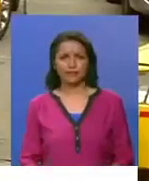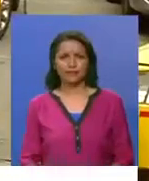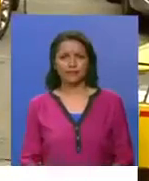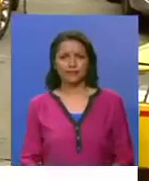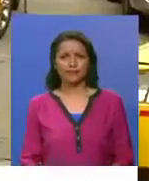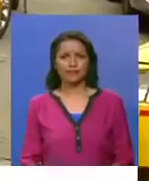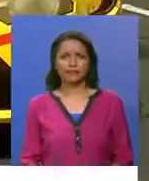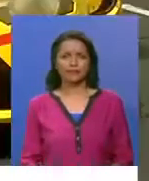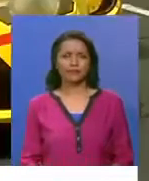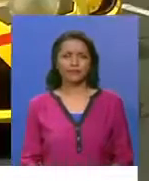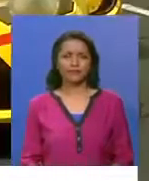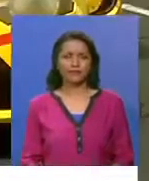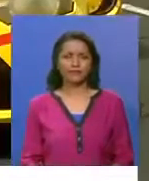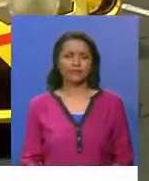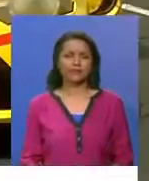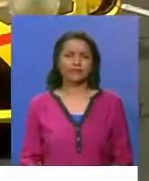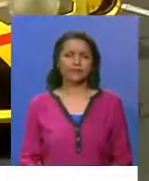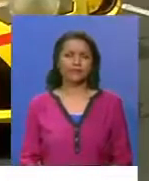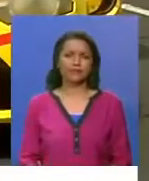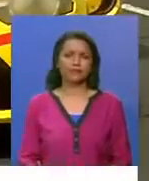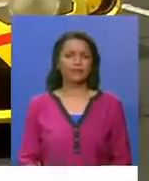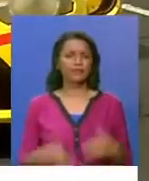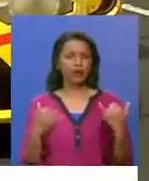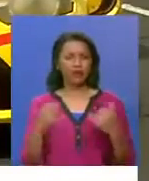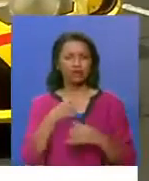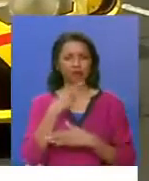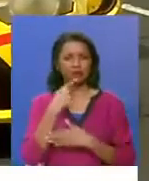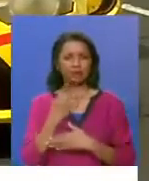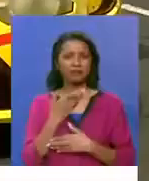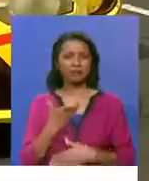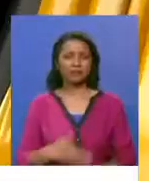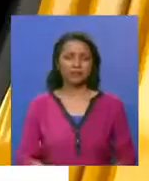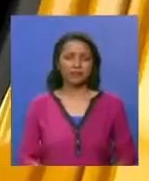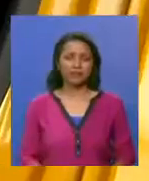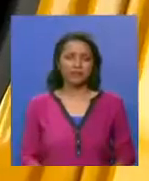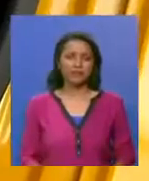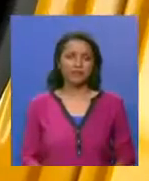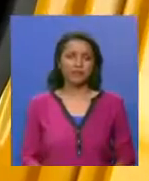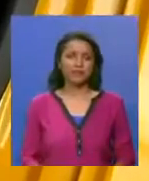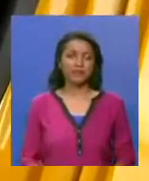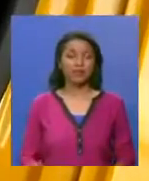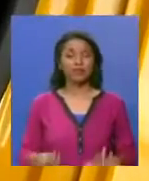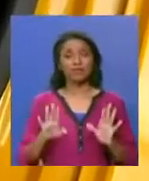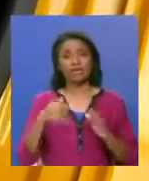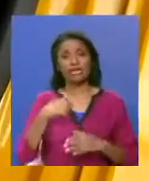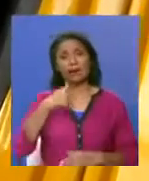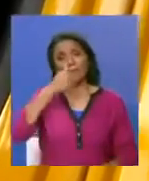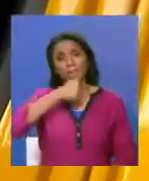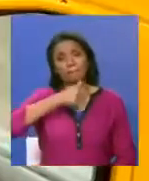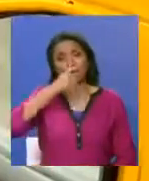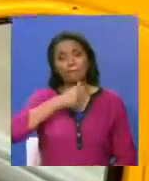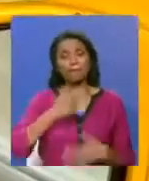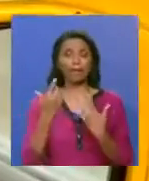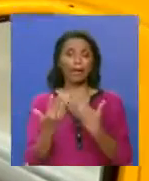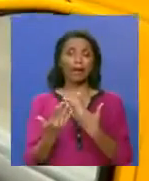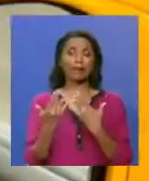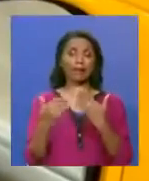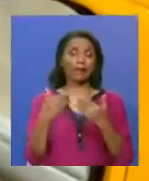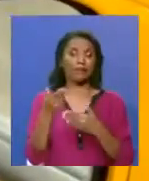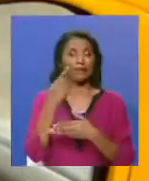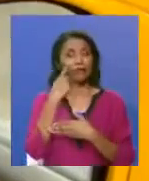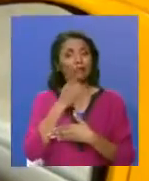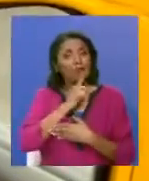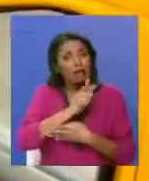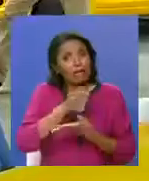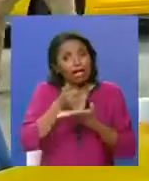ha impuesto por las autoridades? A continuación, los detalles. Nada más hay que tener paciente nada más. A esperar resultados de la misma.